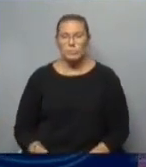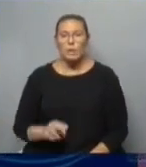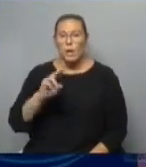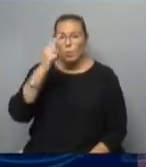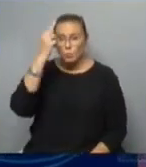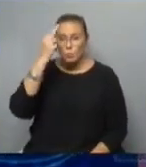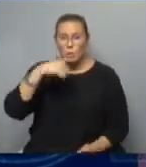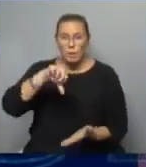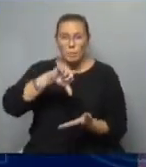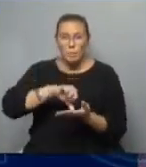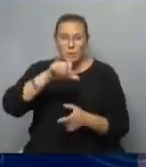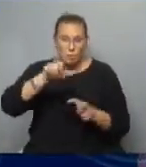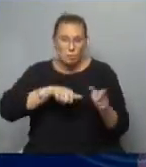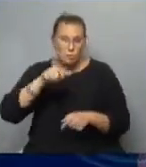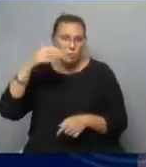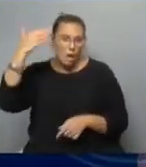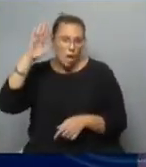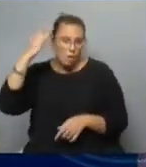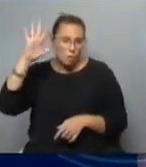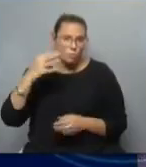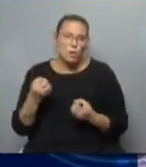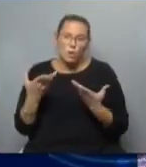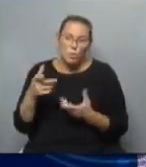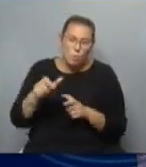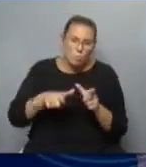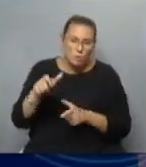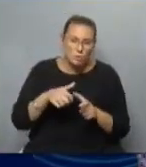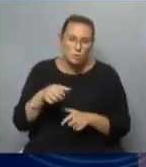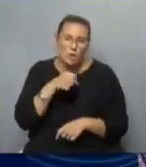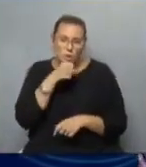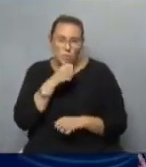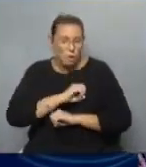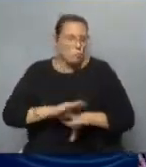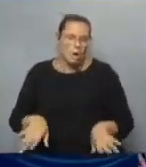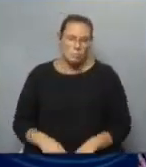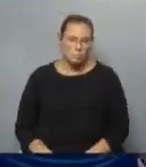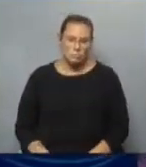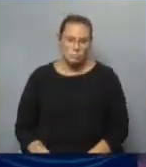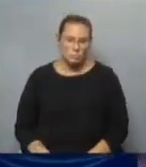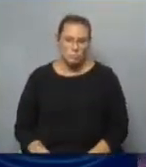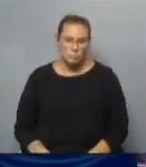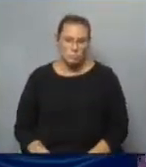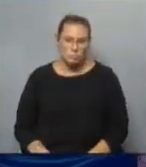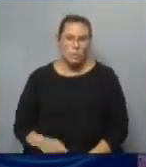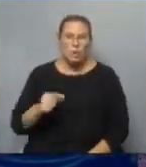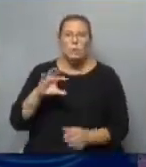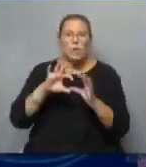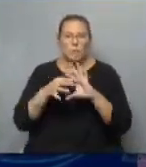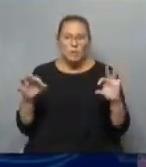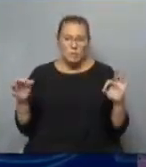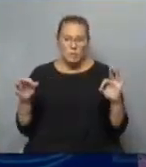Uruguay es un país envejecido. ¿Cómo se trata a los viejos? Mal. En Uruguay. Muy mal. Mira, hay una frase